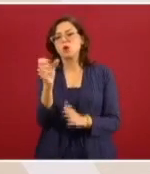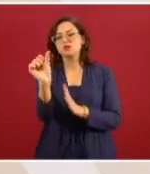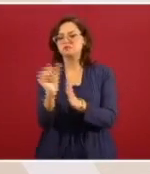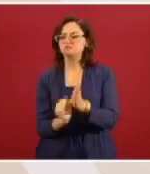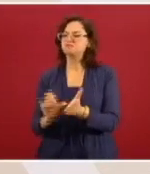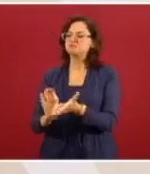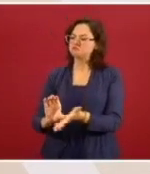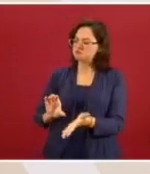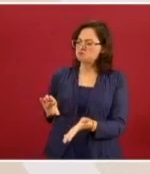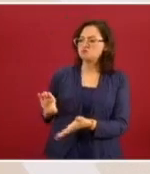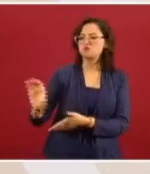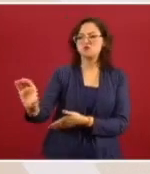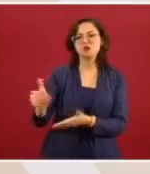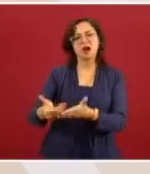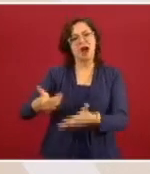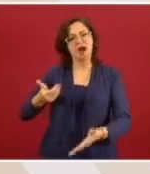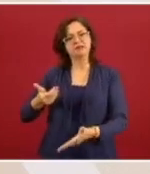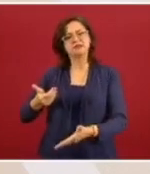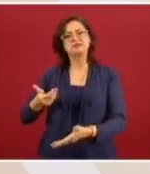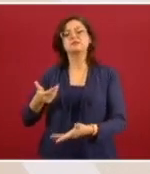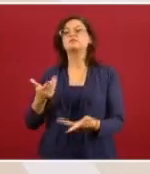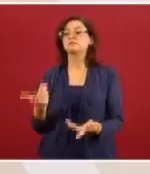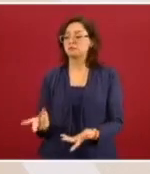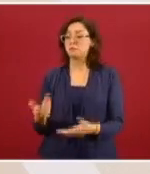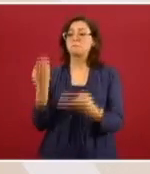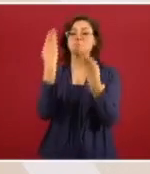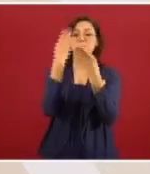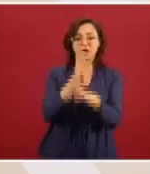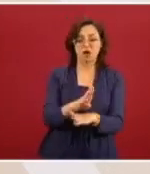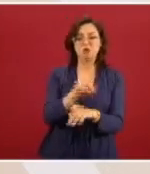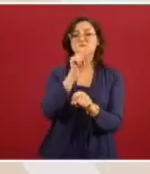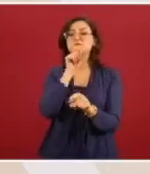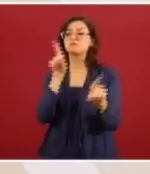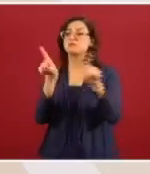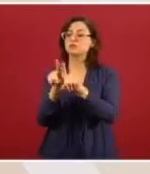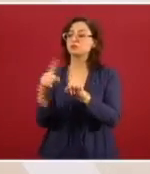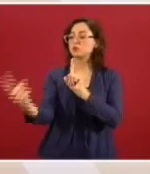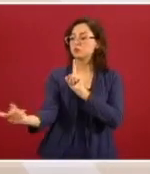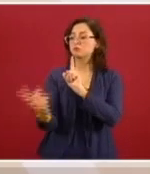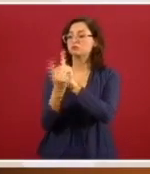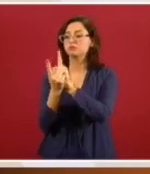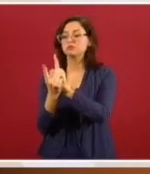bancos y la entrega personal de